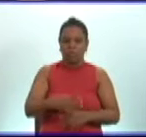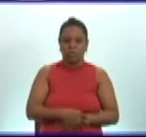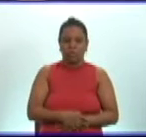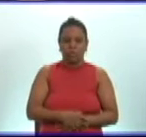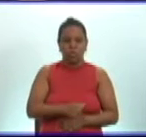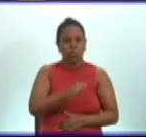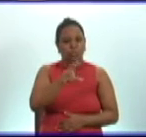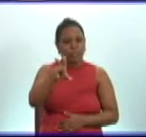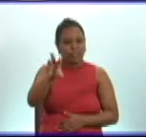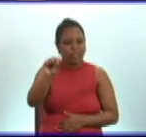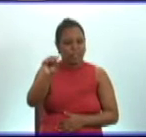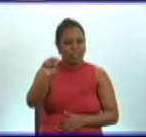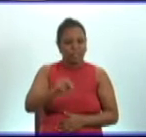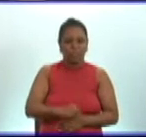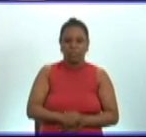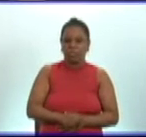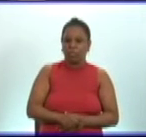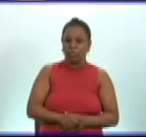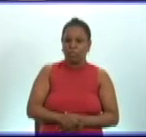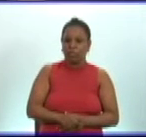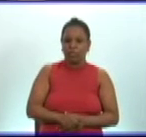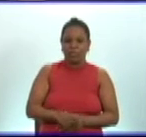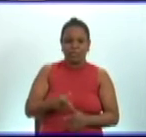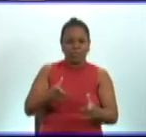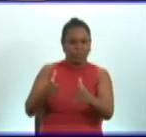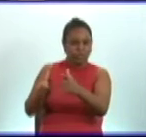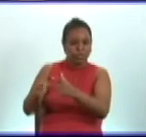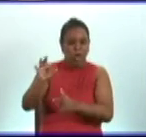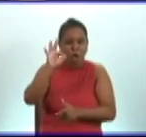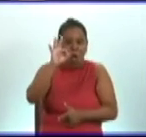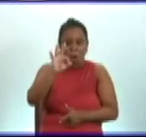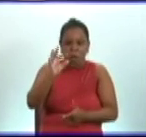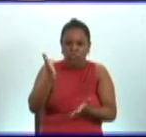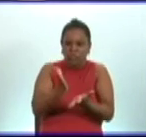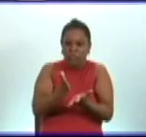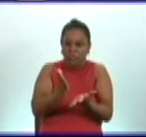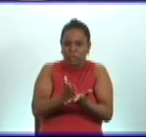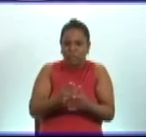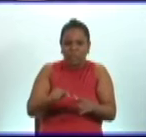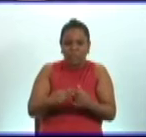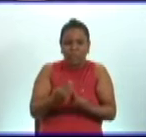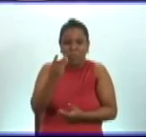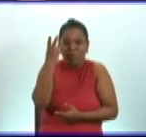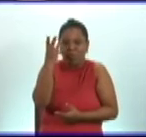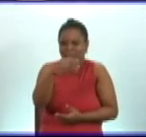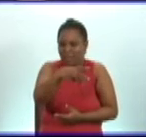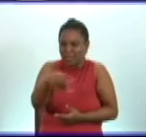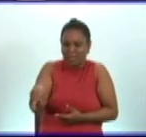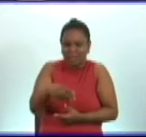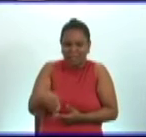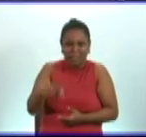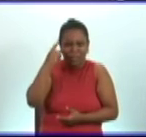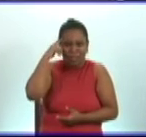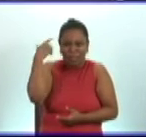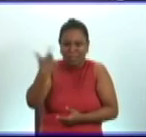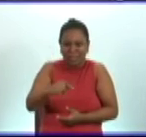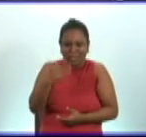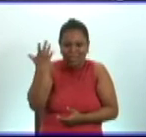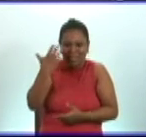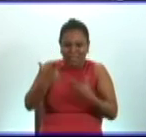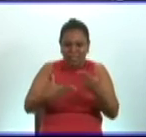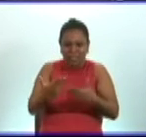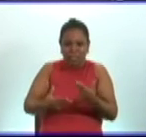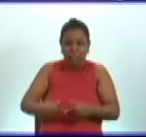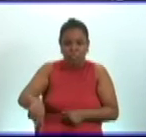Usted está pidiendo que fusilemos a 8 muchachos por 3 rayaduras en una tumba que ni se sabe quiénes las hicieron. ¿A